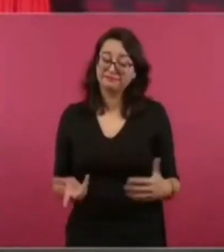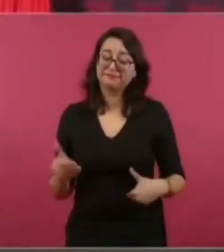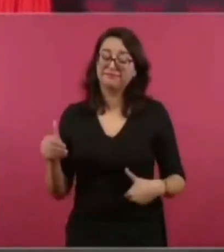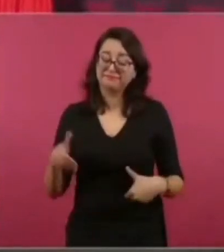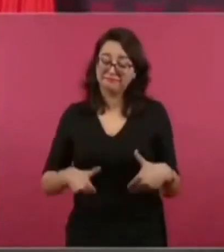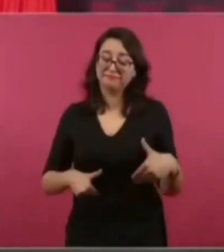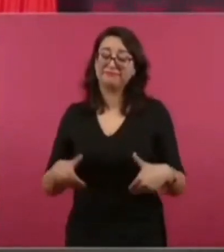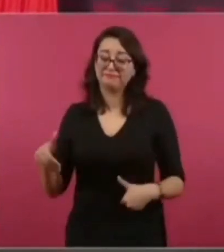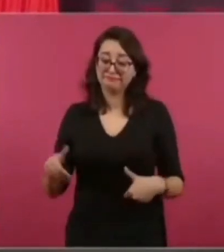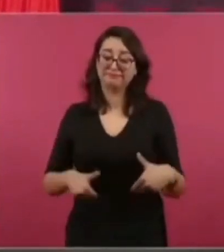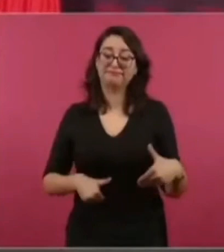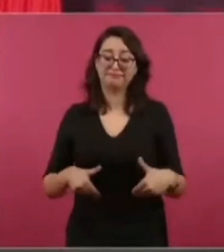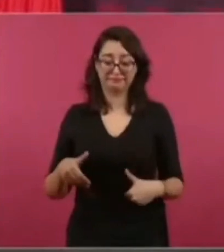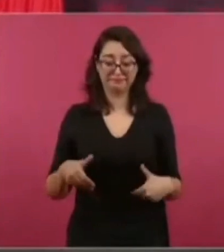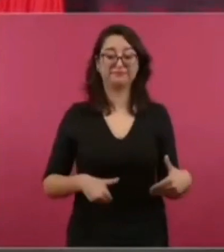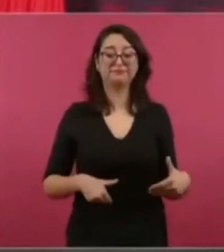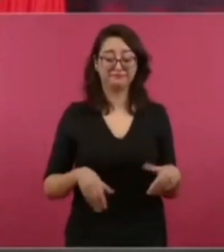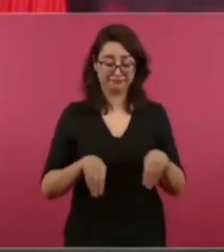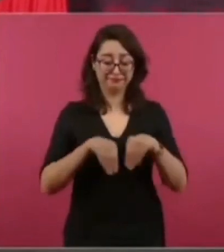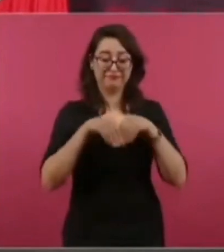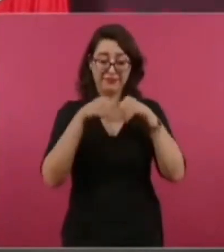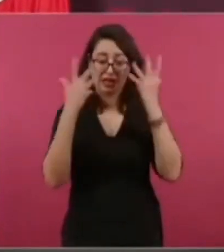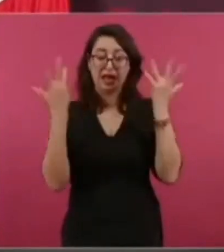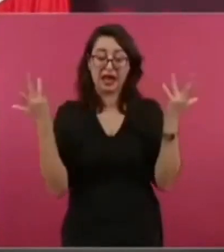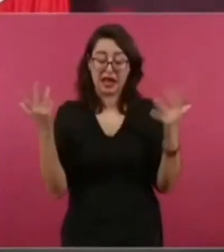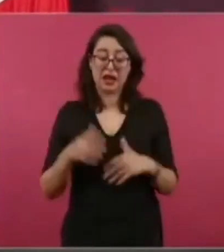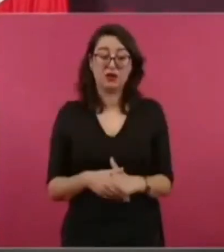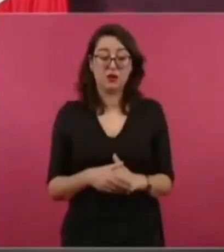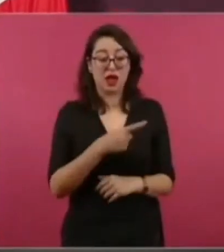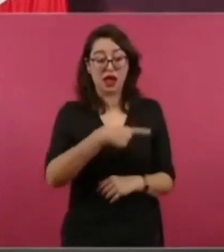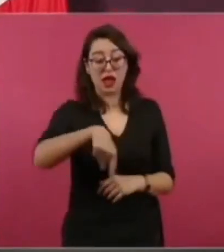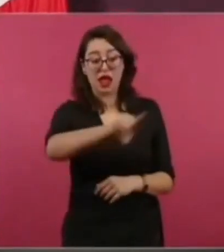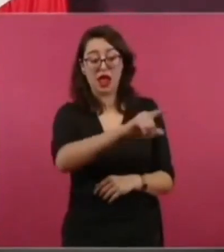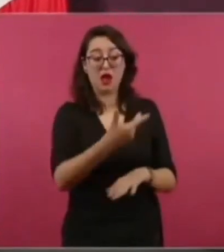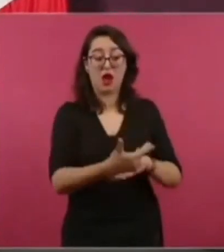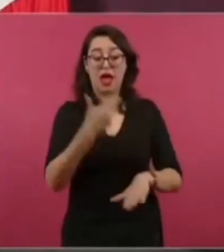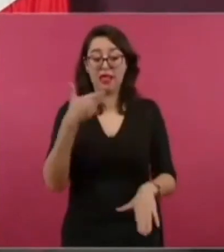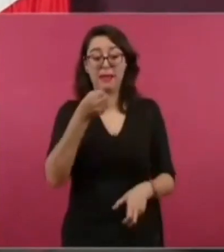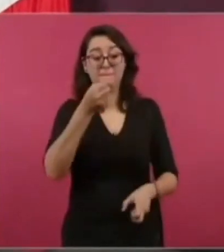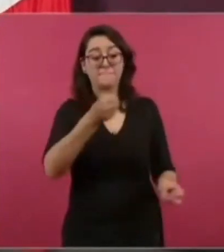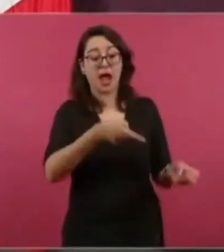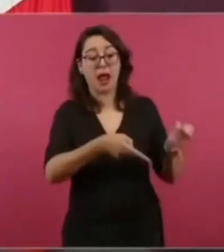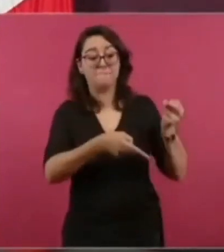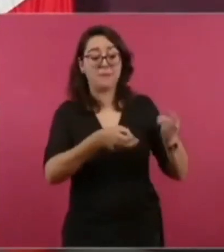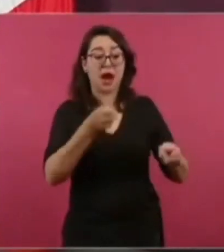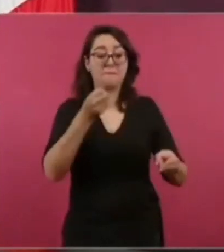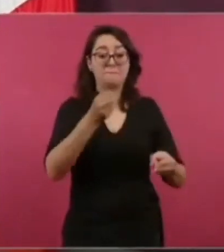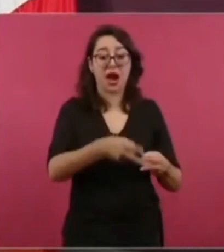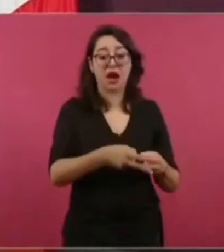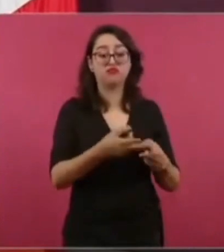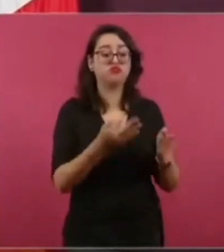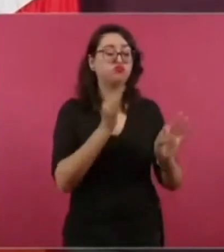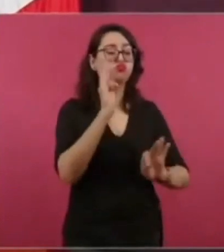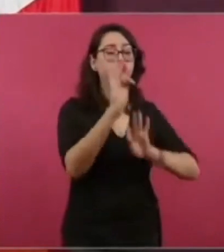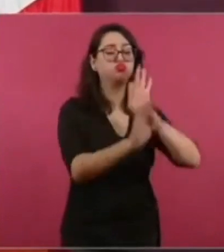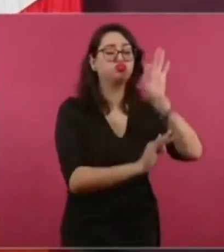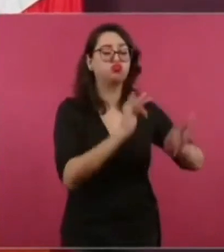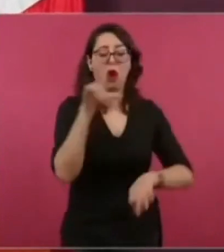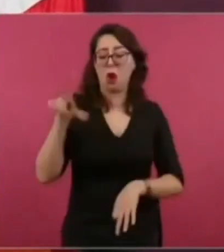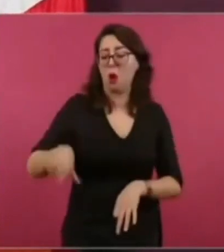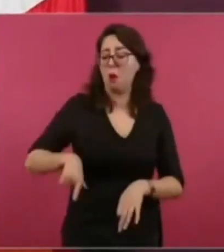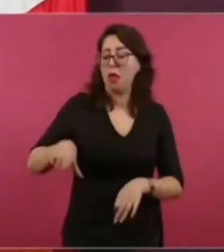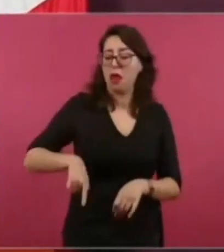Parece mentira, pero fue parte de la campaña que